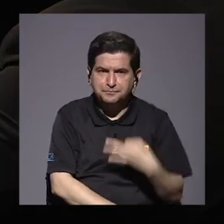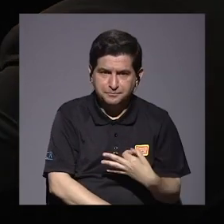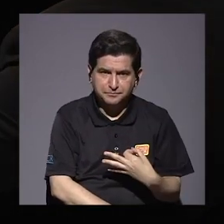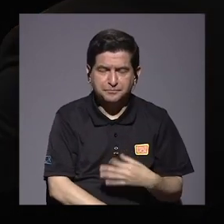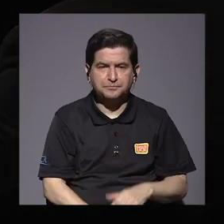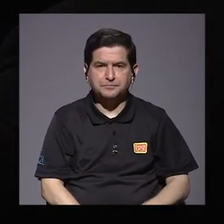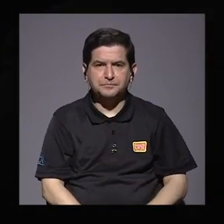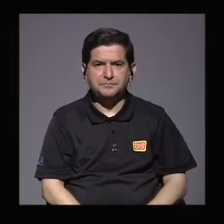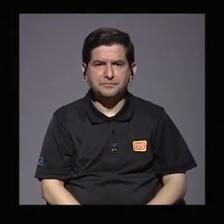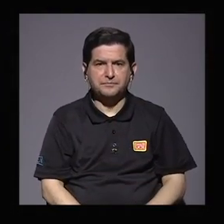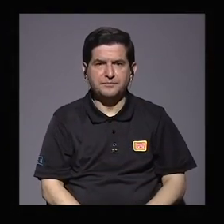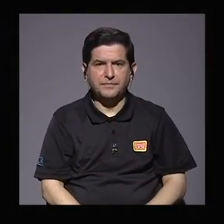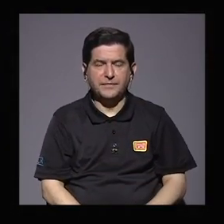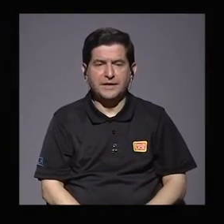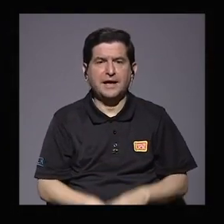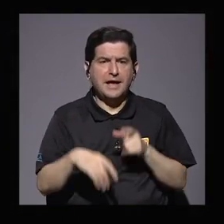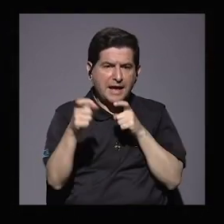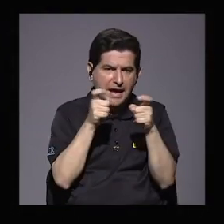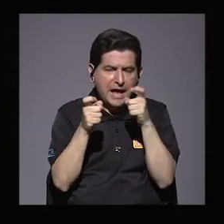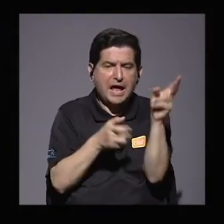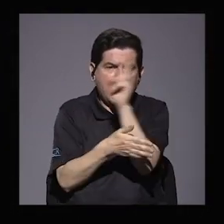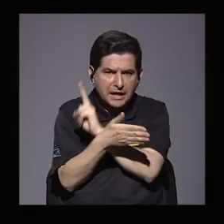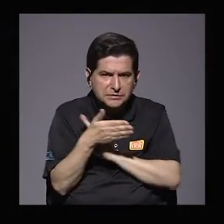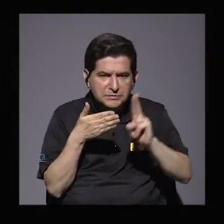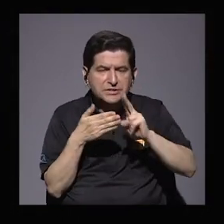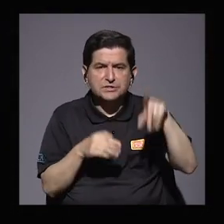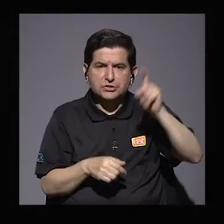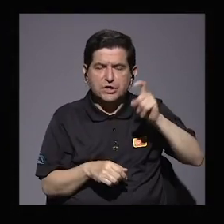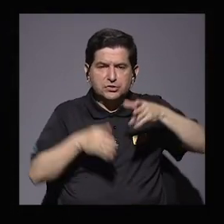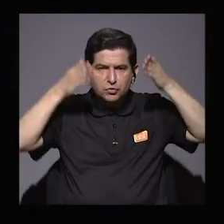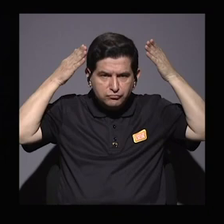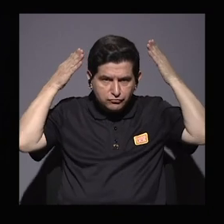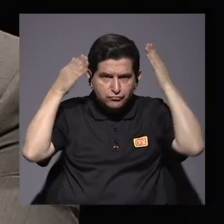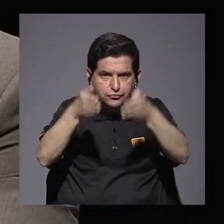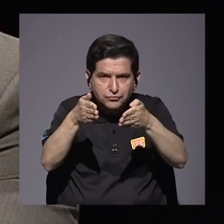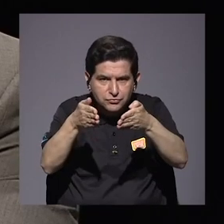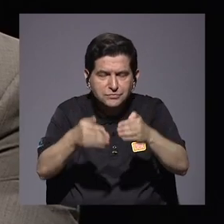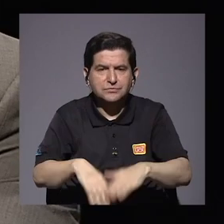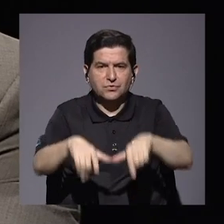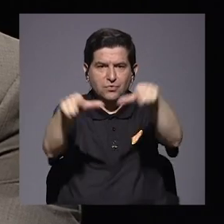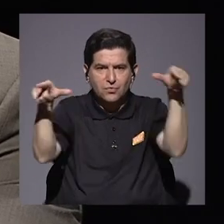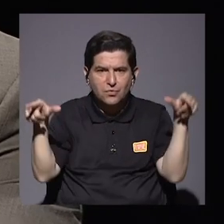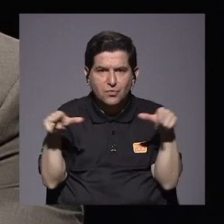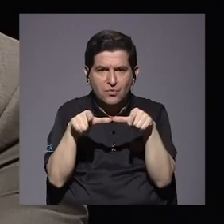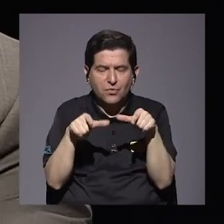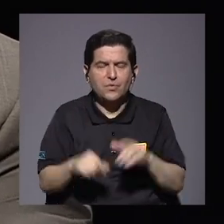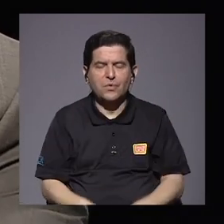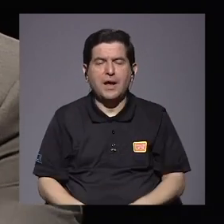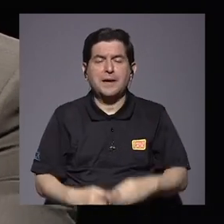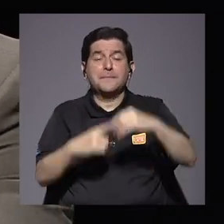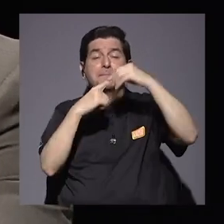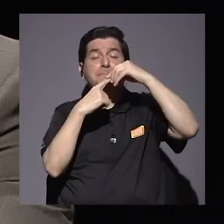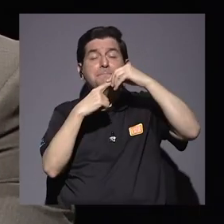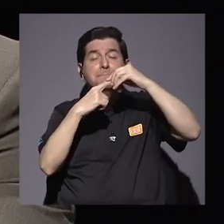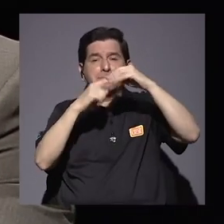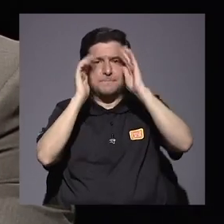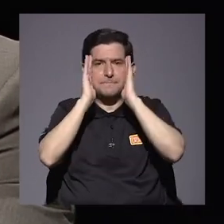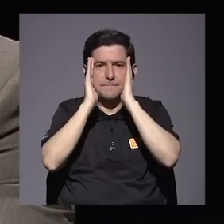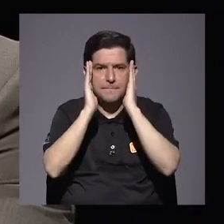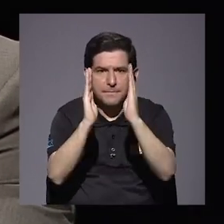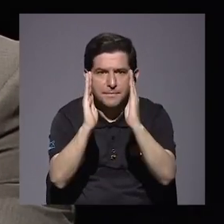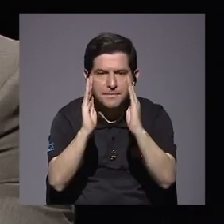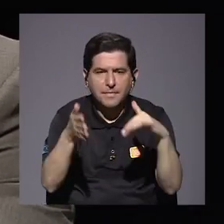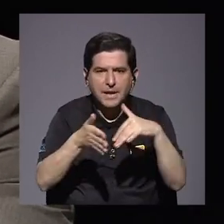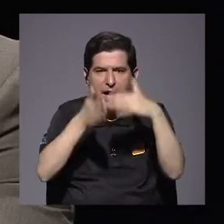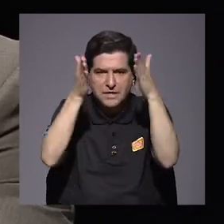que la administración universitaria se tiene que enfocar en darle un lugar aún más preponderante